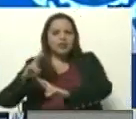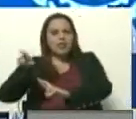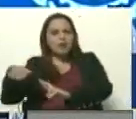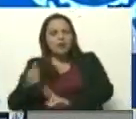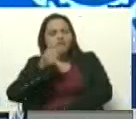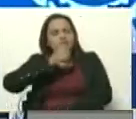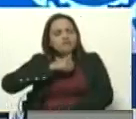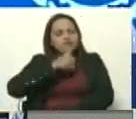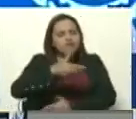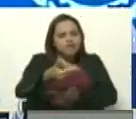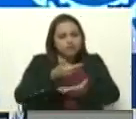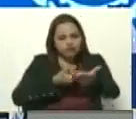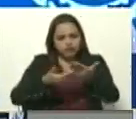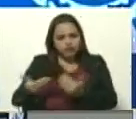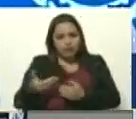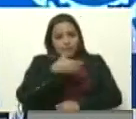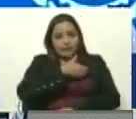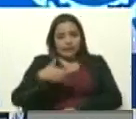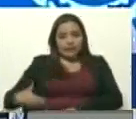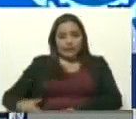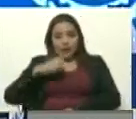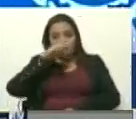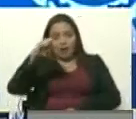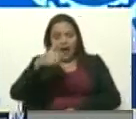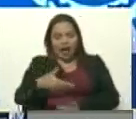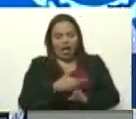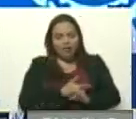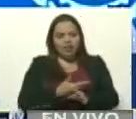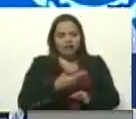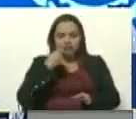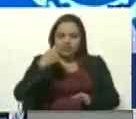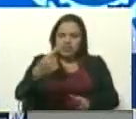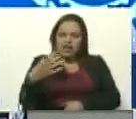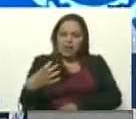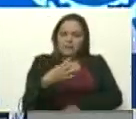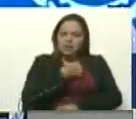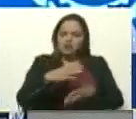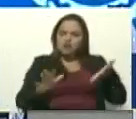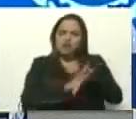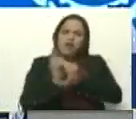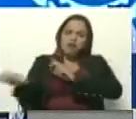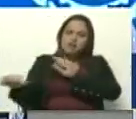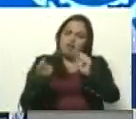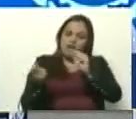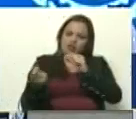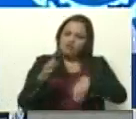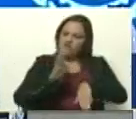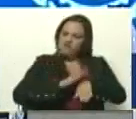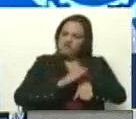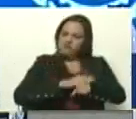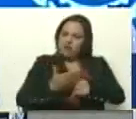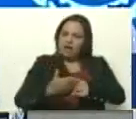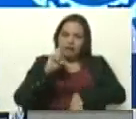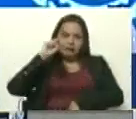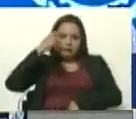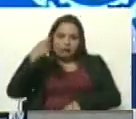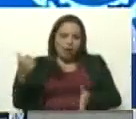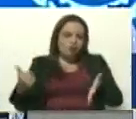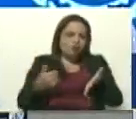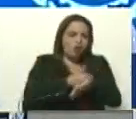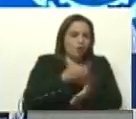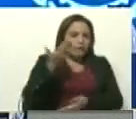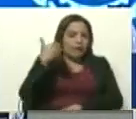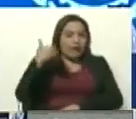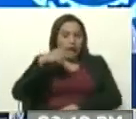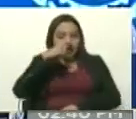tolerancia. El presidente Nicolás Maduro, hemos dicho, un campeón en materia de diálogo. Recordamos el golpe de Estado,